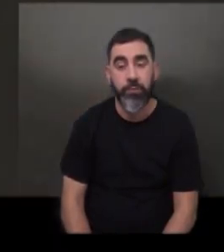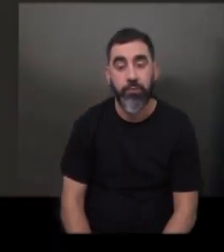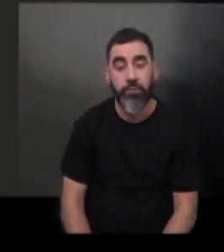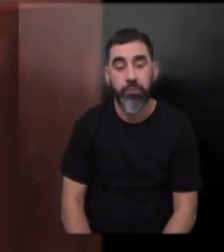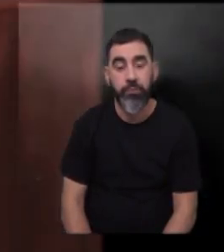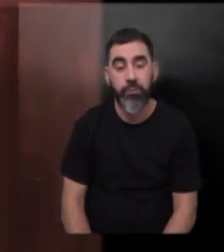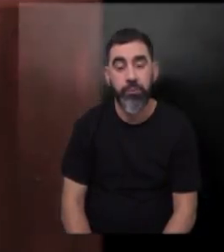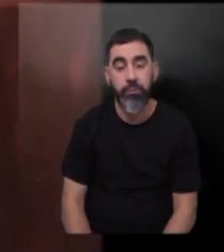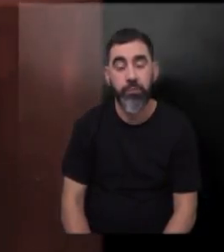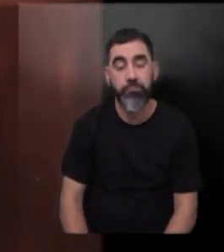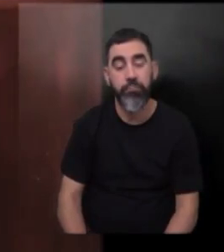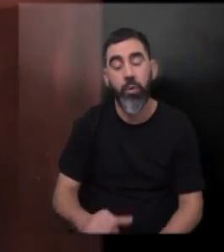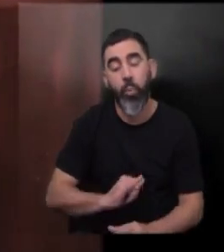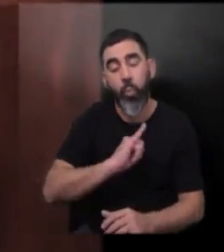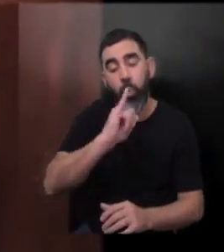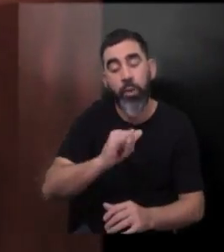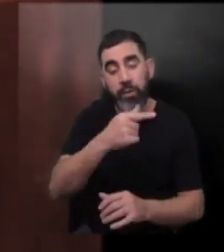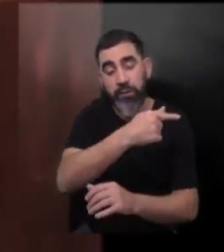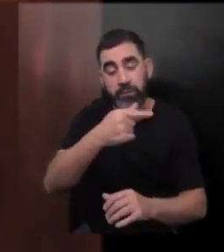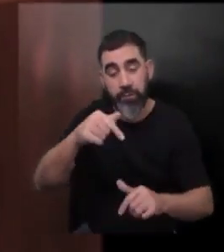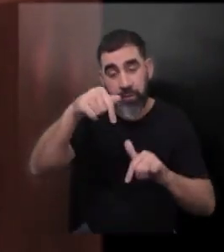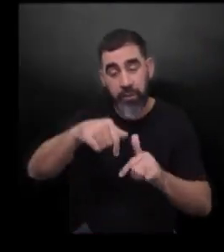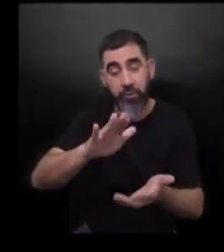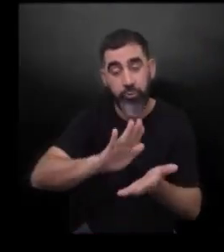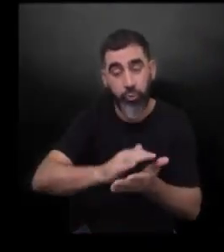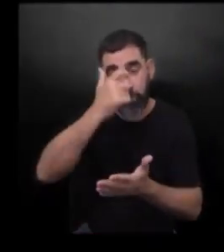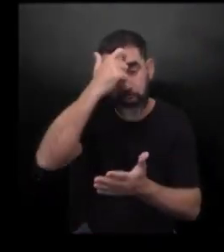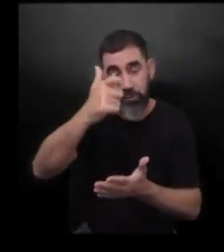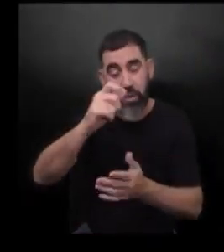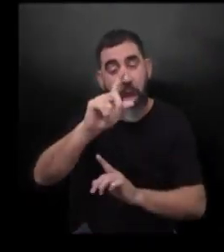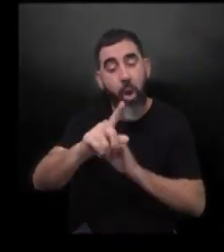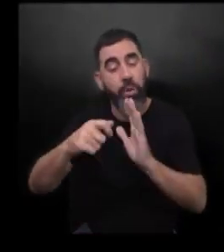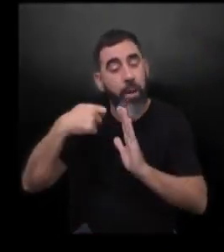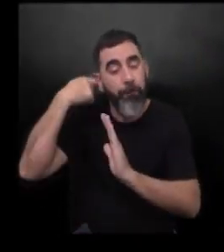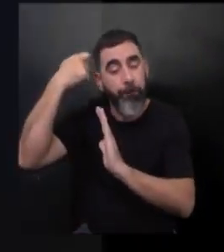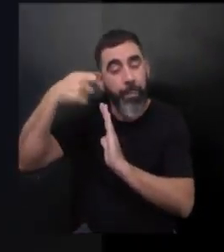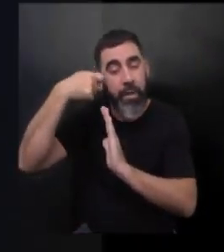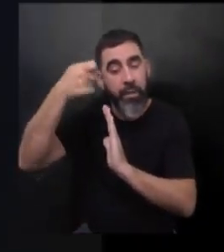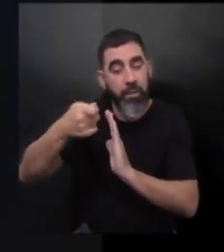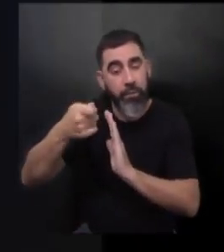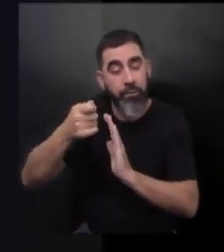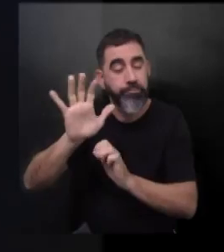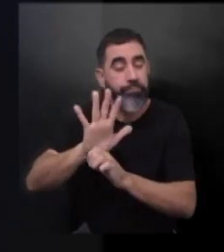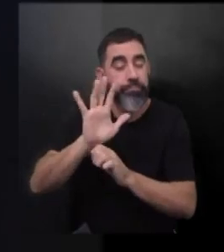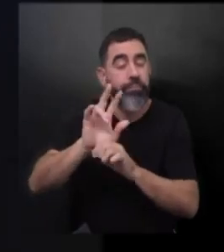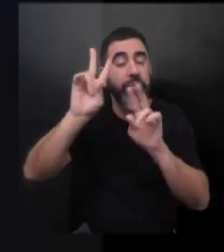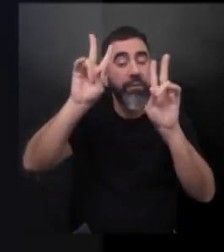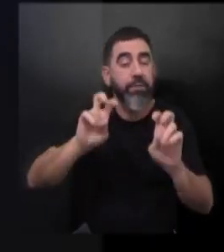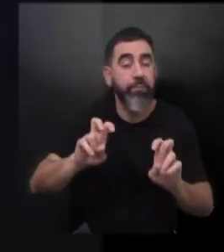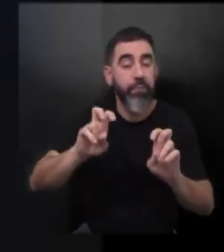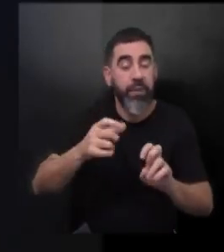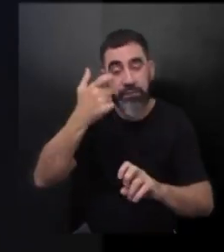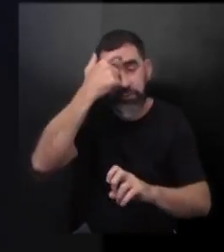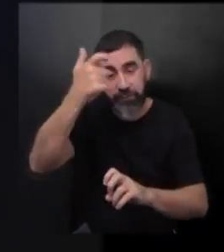arrancamos nuestro repaso de esta semana aquí en Sobre Ciencia, sobre algunas películas que versan sobre temas que tienen que ver con la